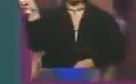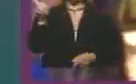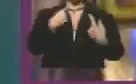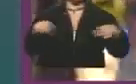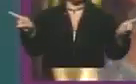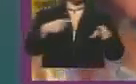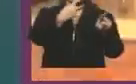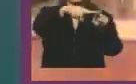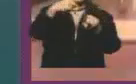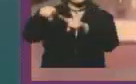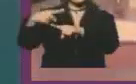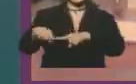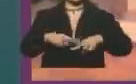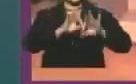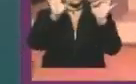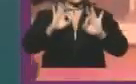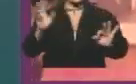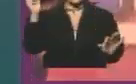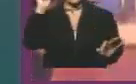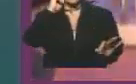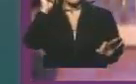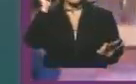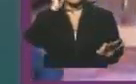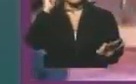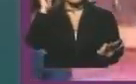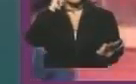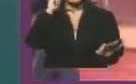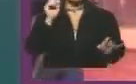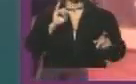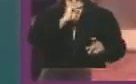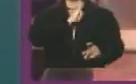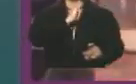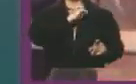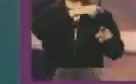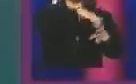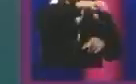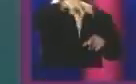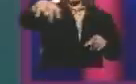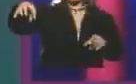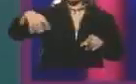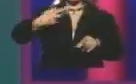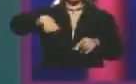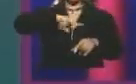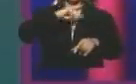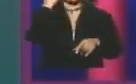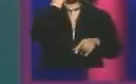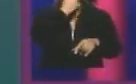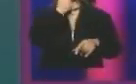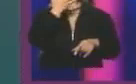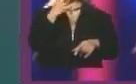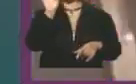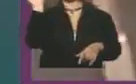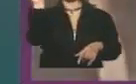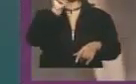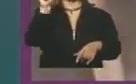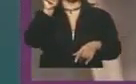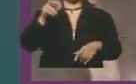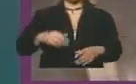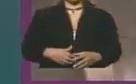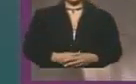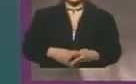música, es una gran diversidad de ritmos y sonoridades con las que se identifican las regiones de nuestra hermosa